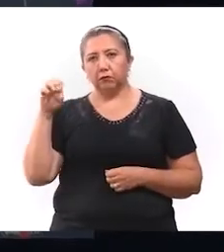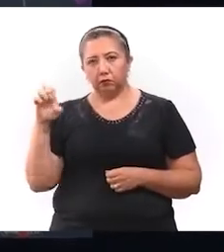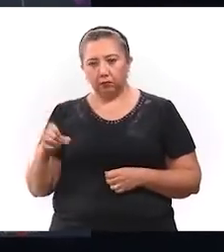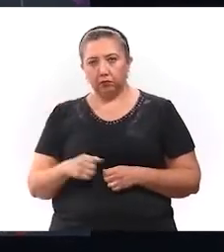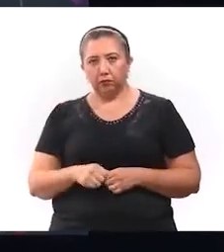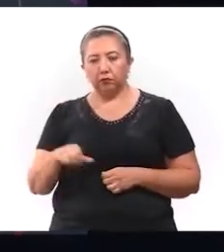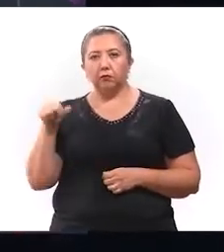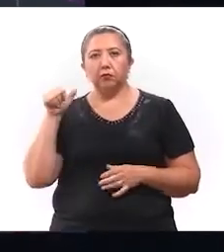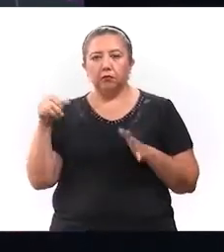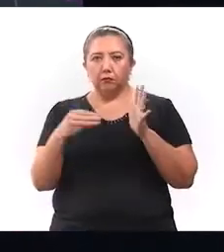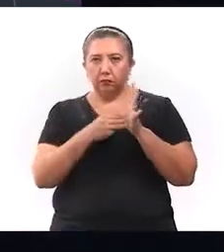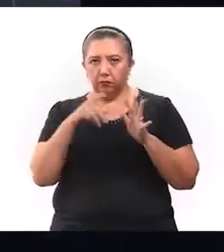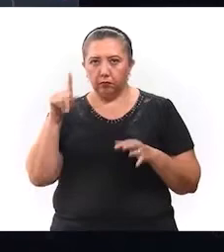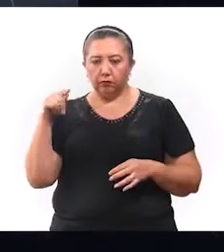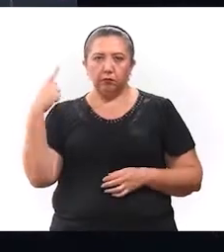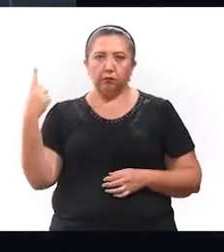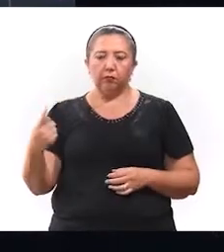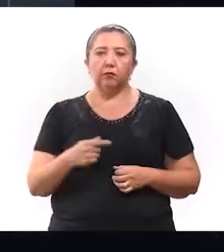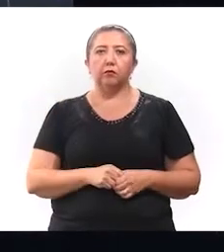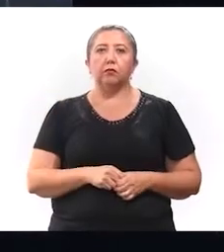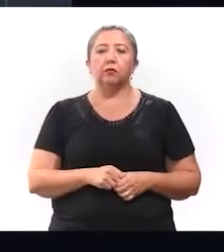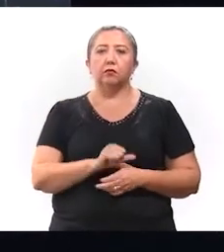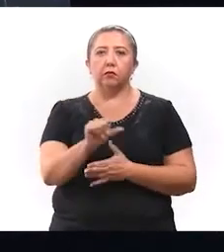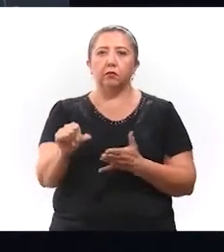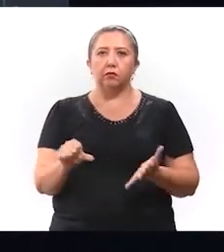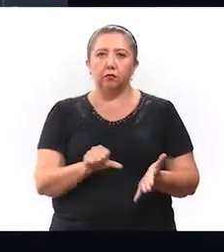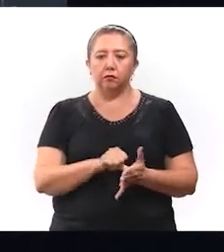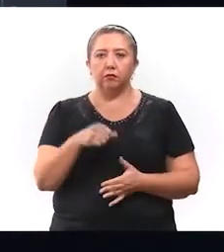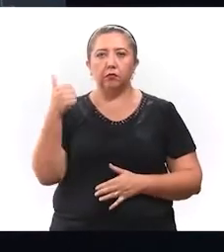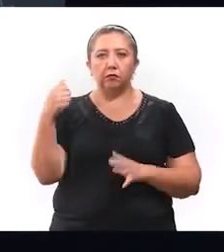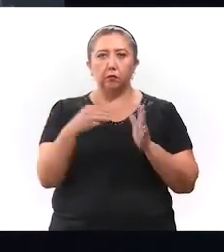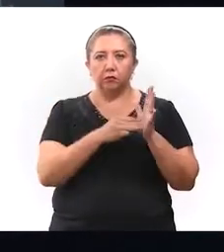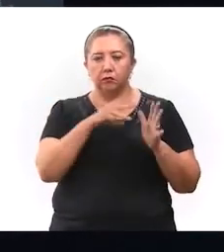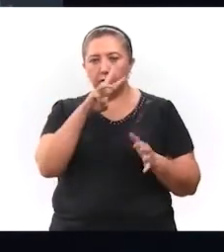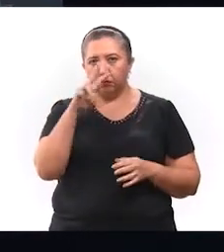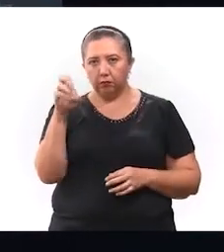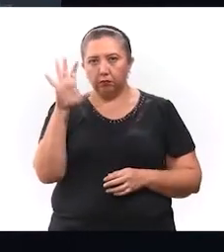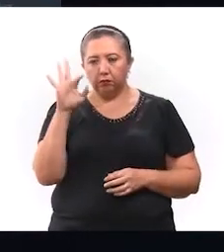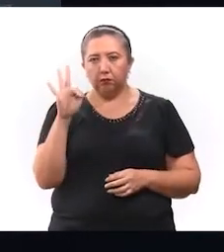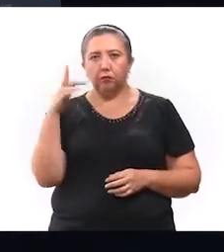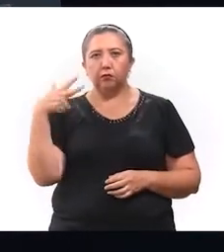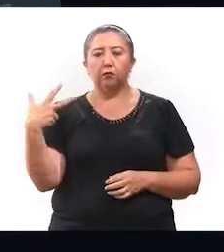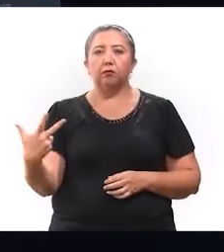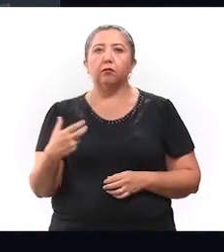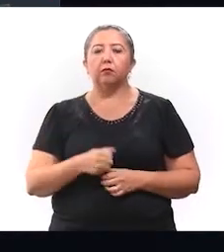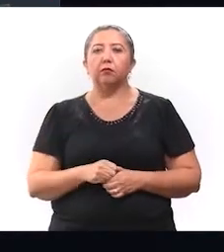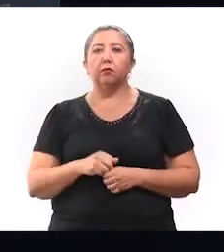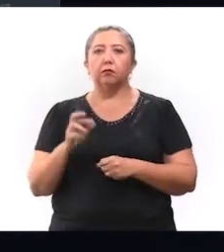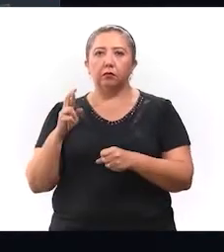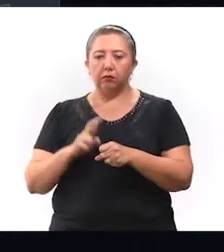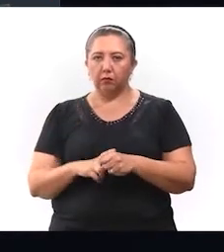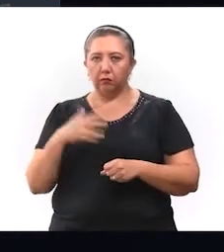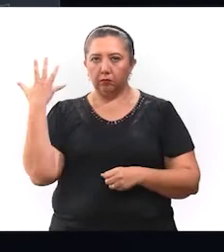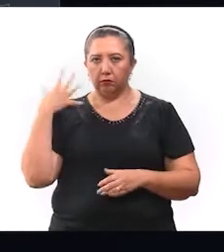oriente 16.071, en la zona centro 6.248, en la zona